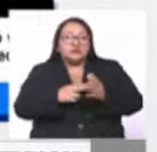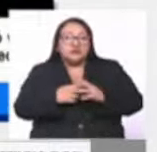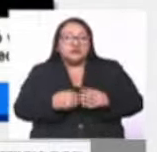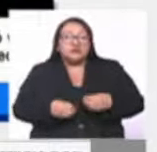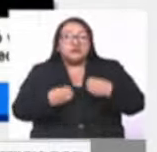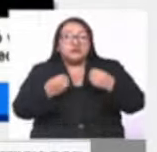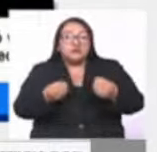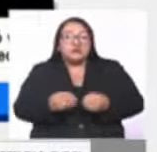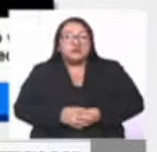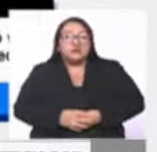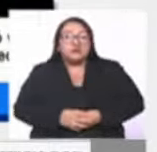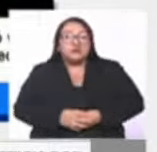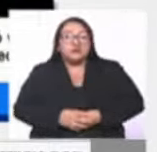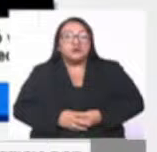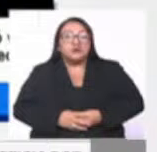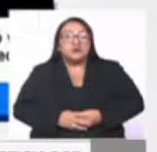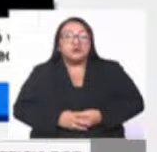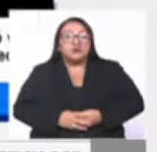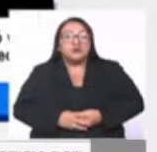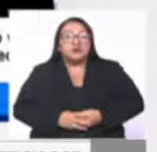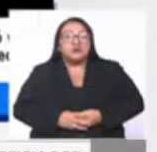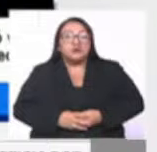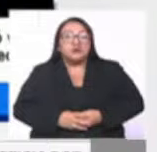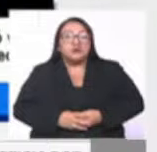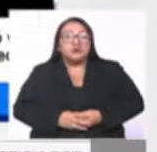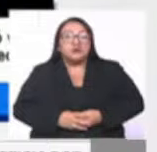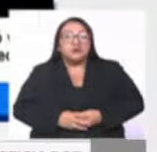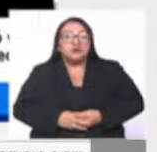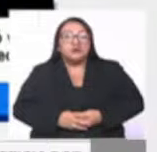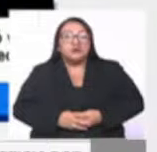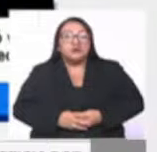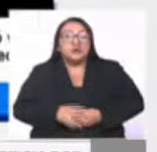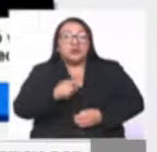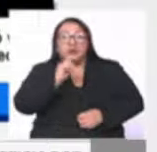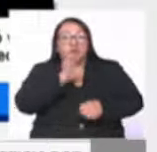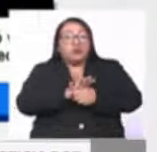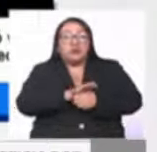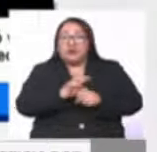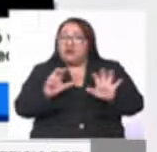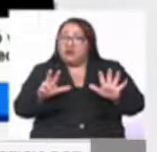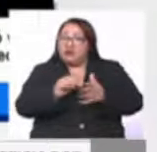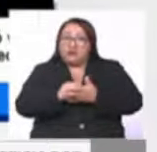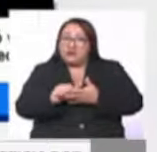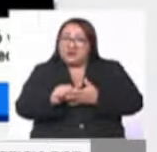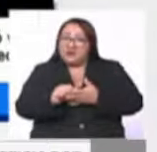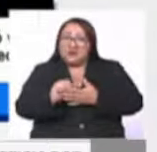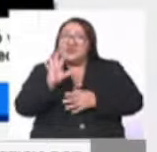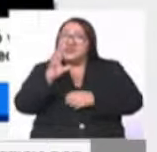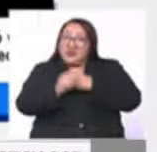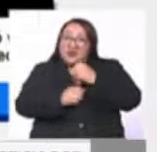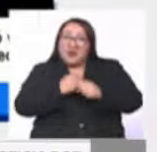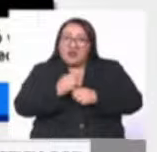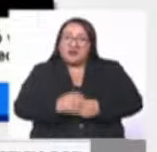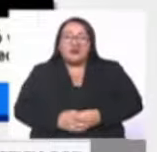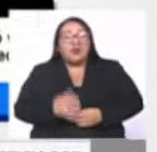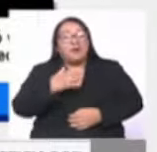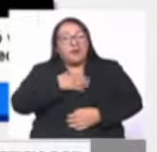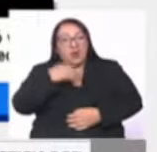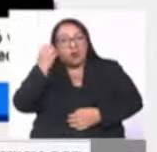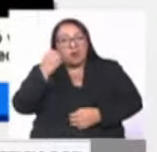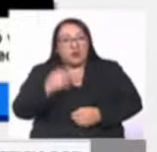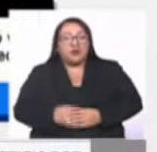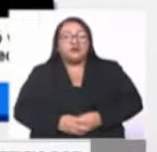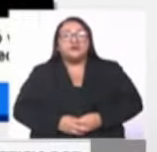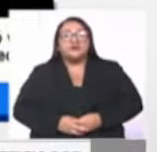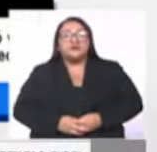de vista debería cumplir los 5 años para los cuales juramentó ella no juramentó Por 8 meses en mi posición y